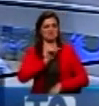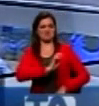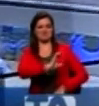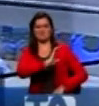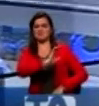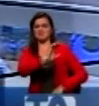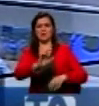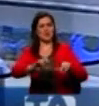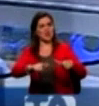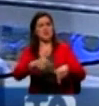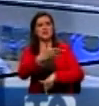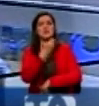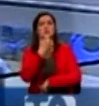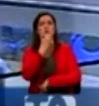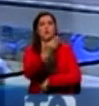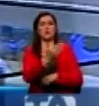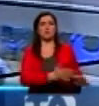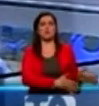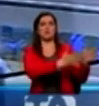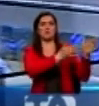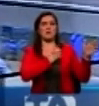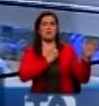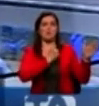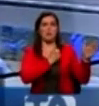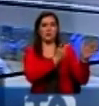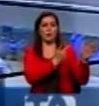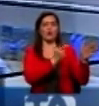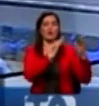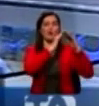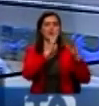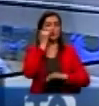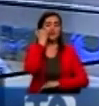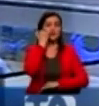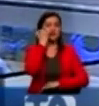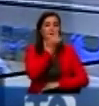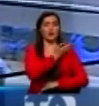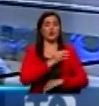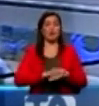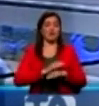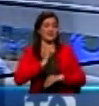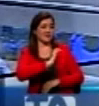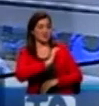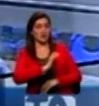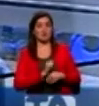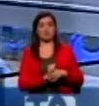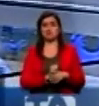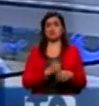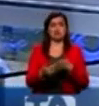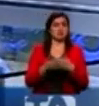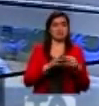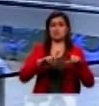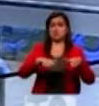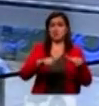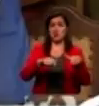su sede en Quito, el ministro Iván Espinel firmó el acuerdo que formaliza la entrega. El gobierno y la CONAIE anuncian que se vienen más